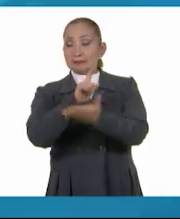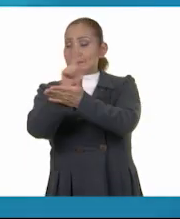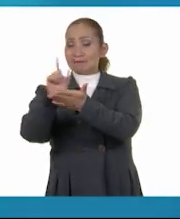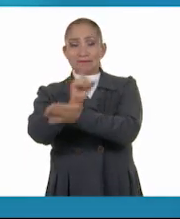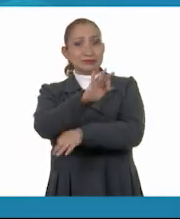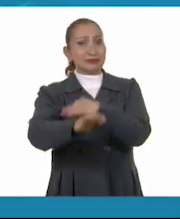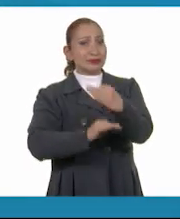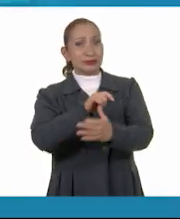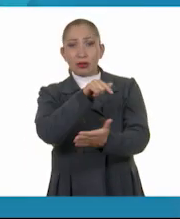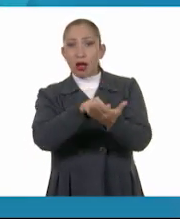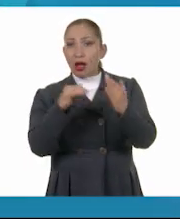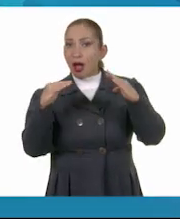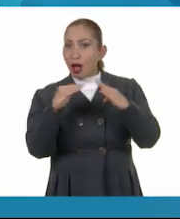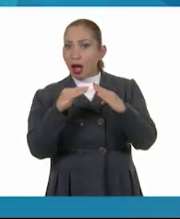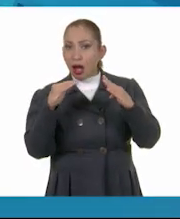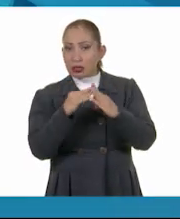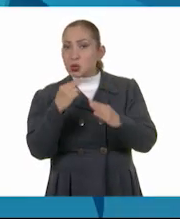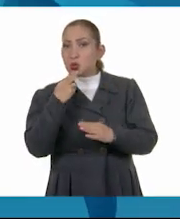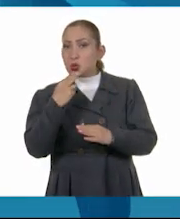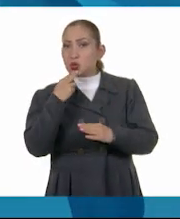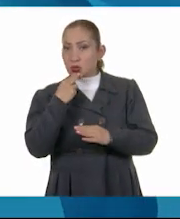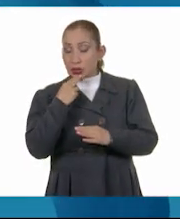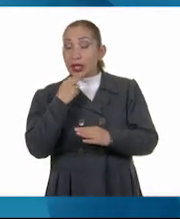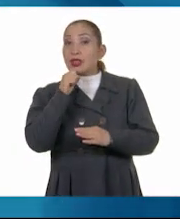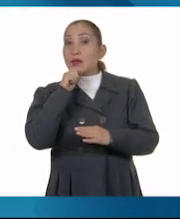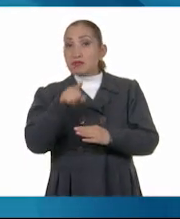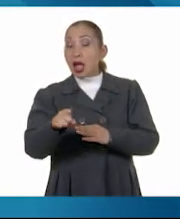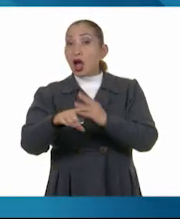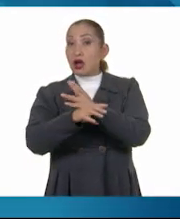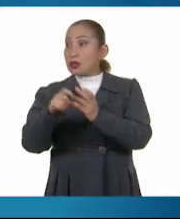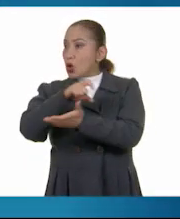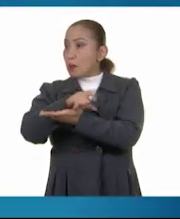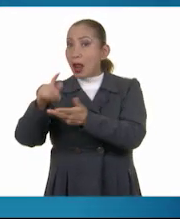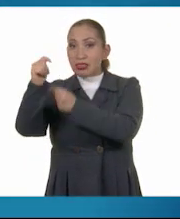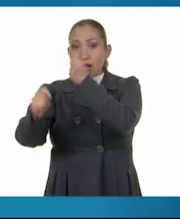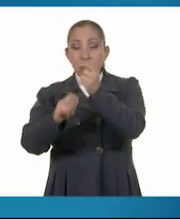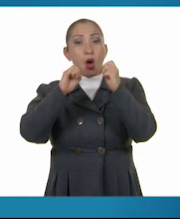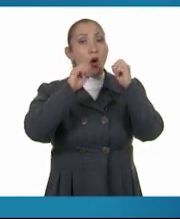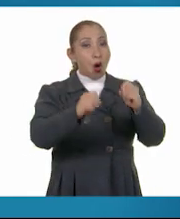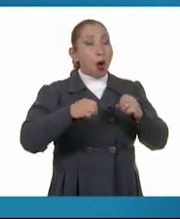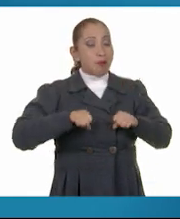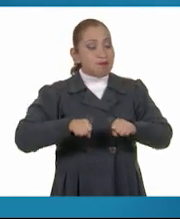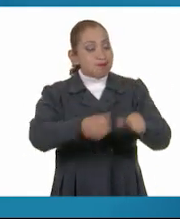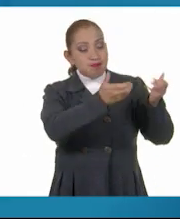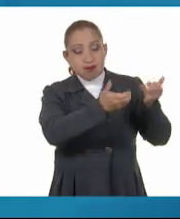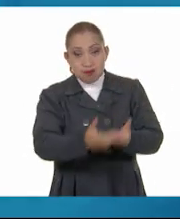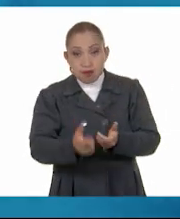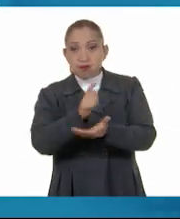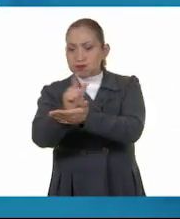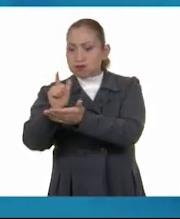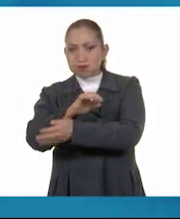Desinfecta las superficies y los objetos que más utilizas. También las cosas que compres en la tienda o el supermercado.